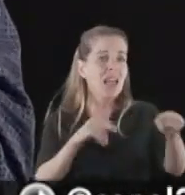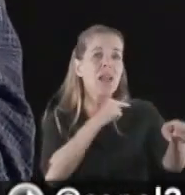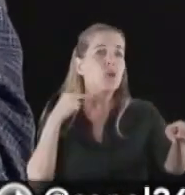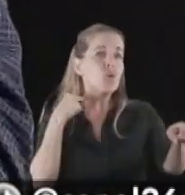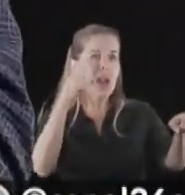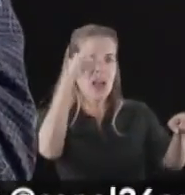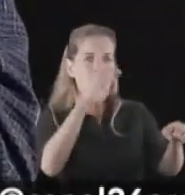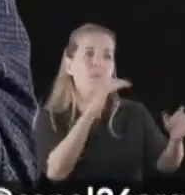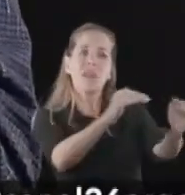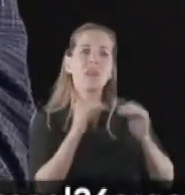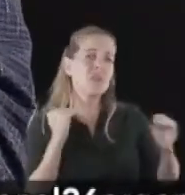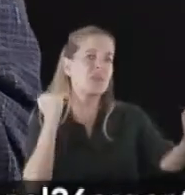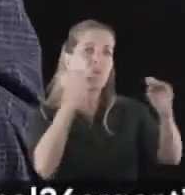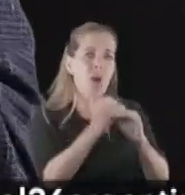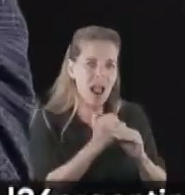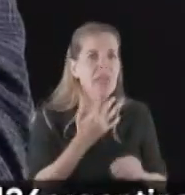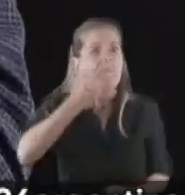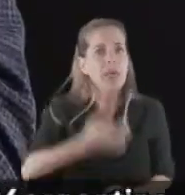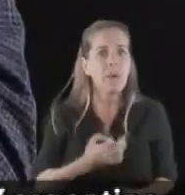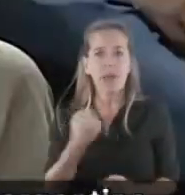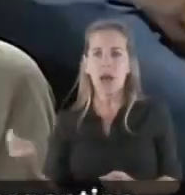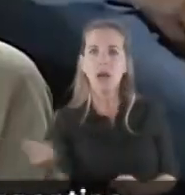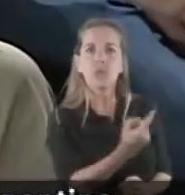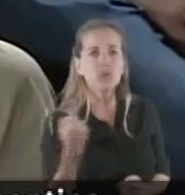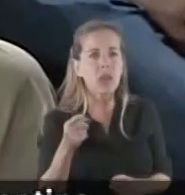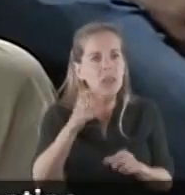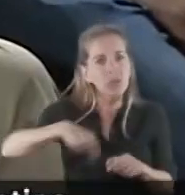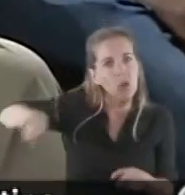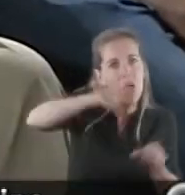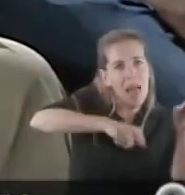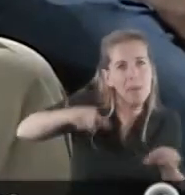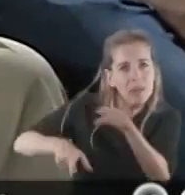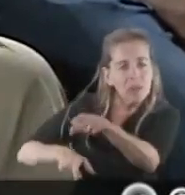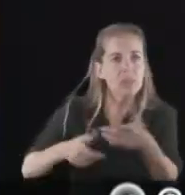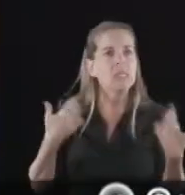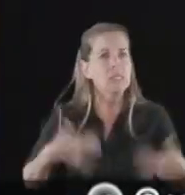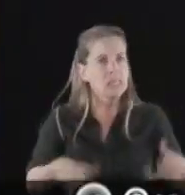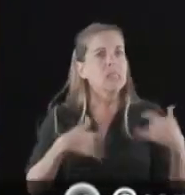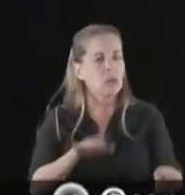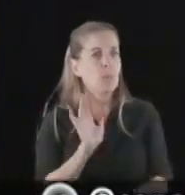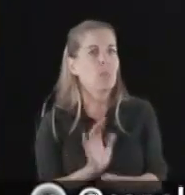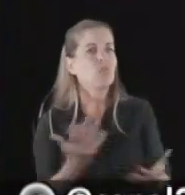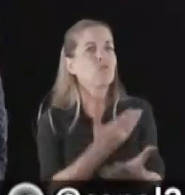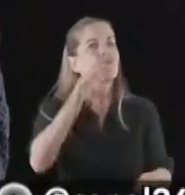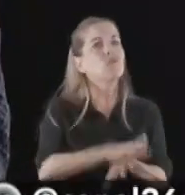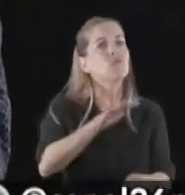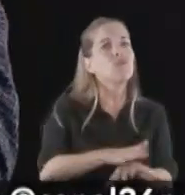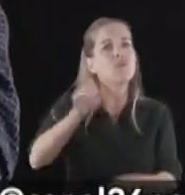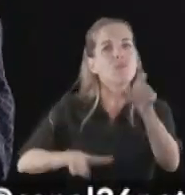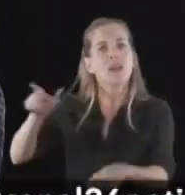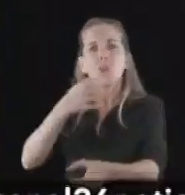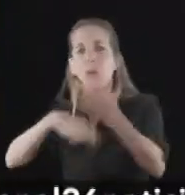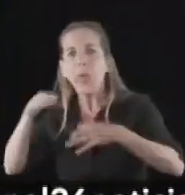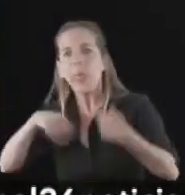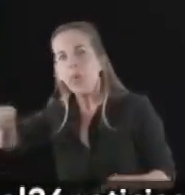En verdad, ustedes son esclavos de esos narcotraficantes. Ustedes son esclavos. Y